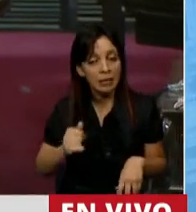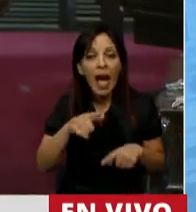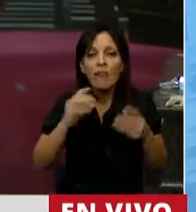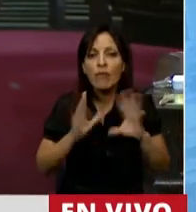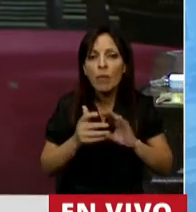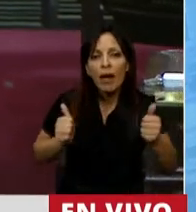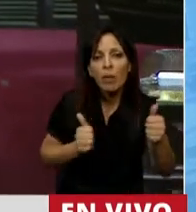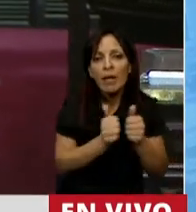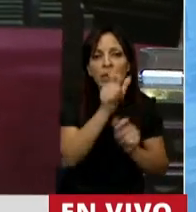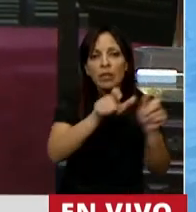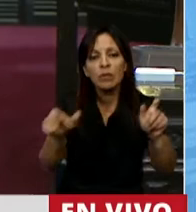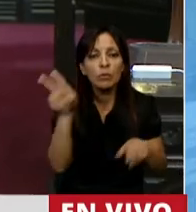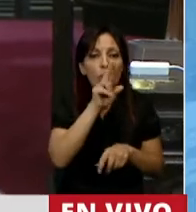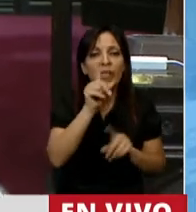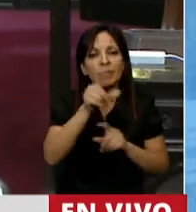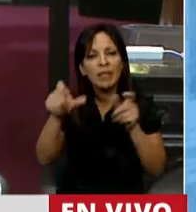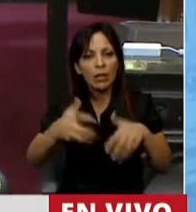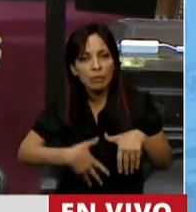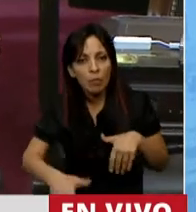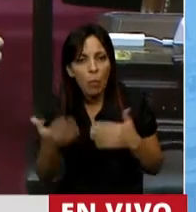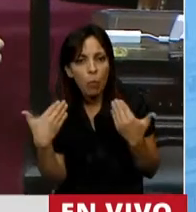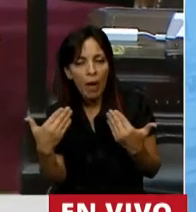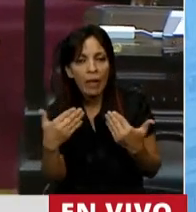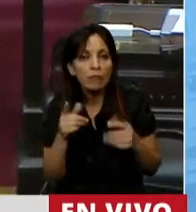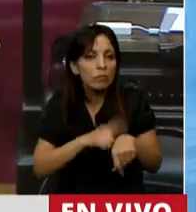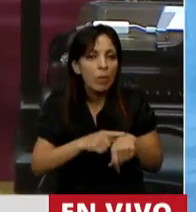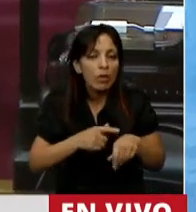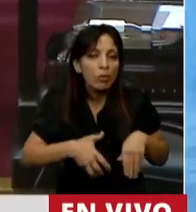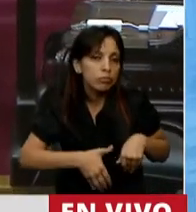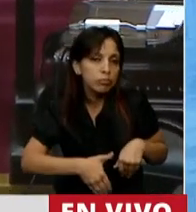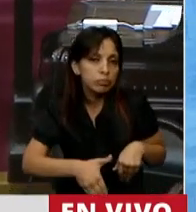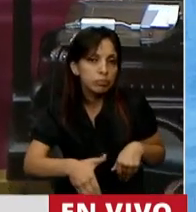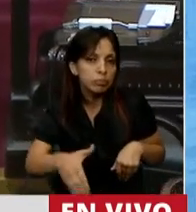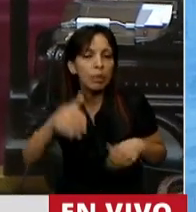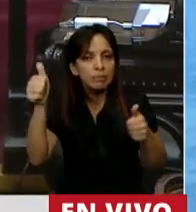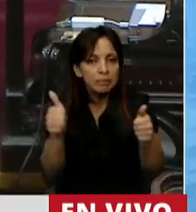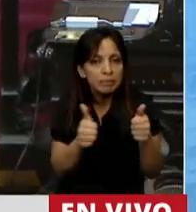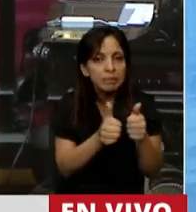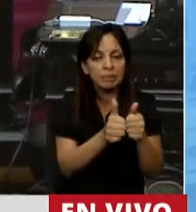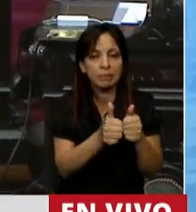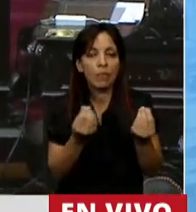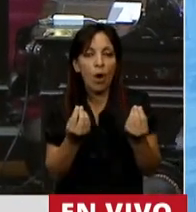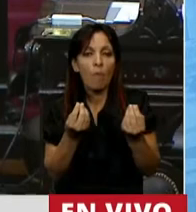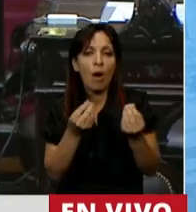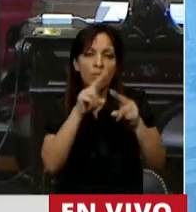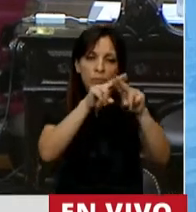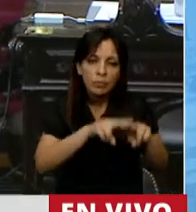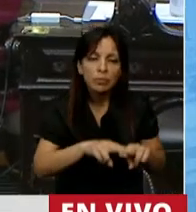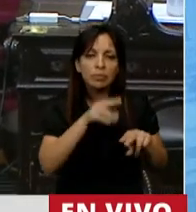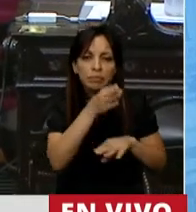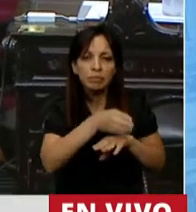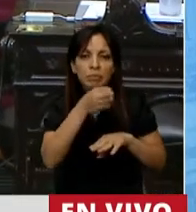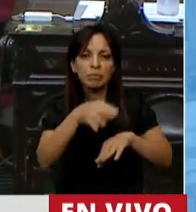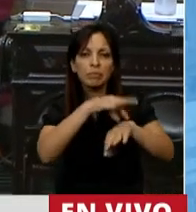las mujeres y personas gestantes durante el embarazo, con el seguimiento de sus controles obstétricos,